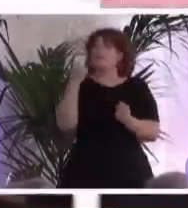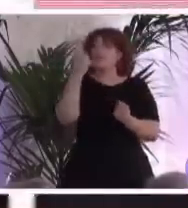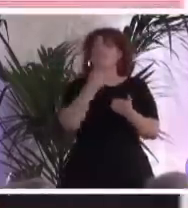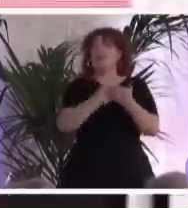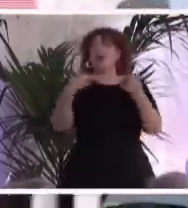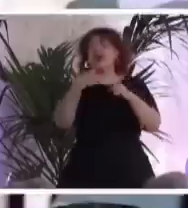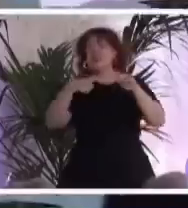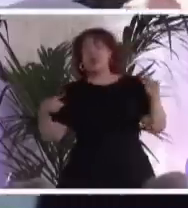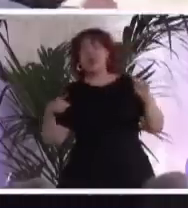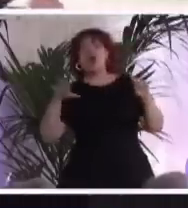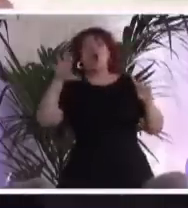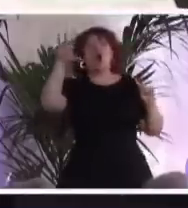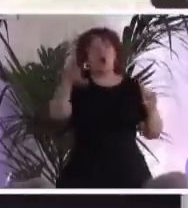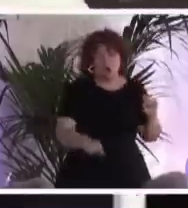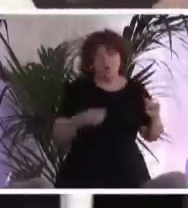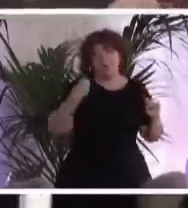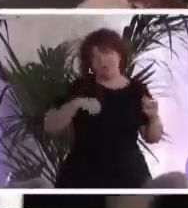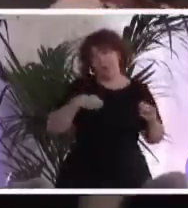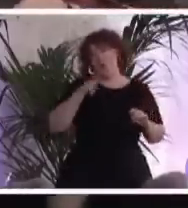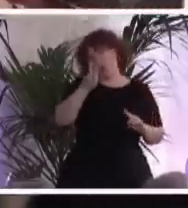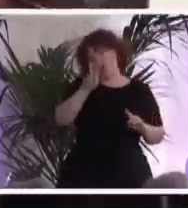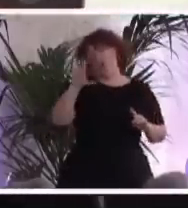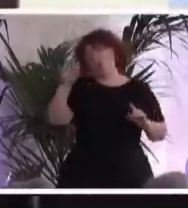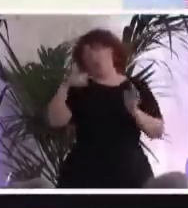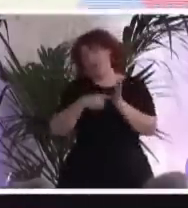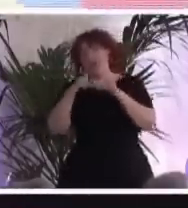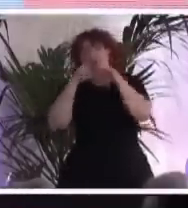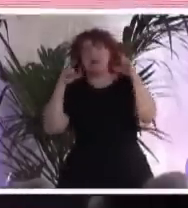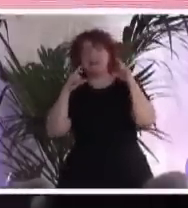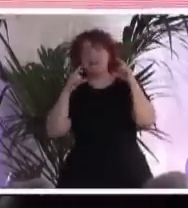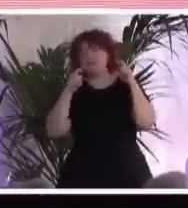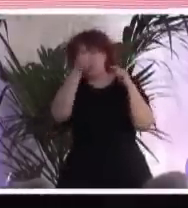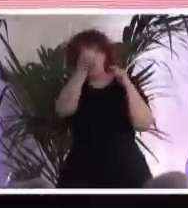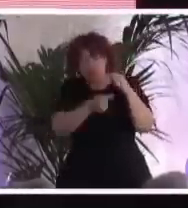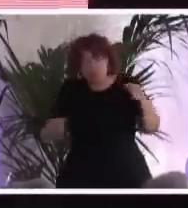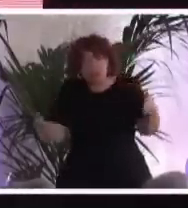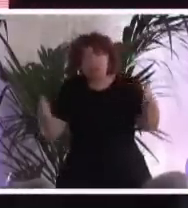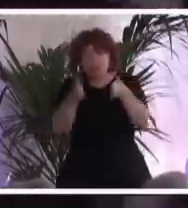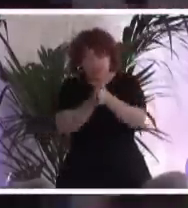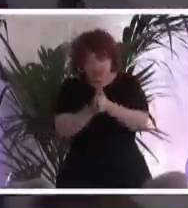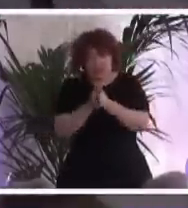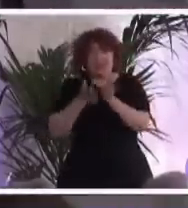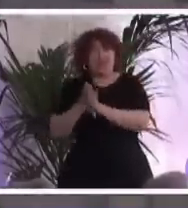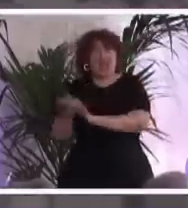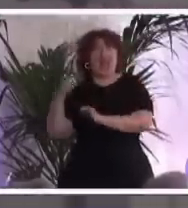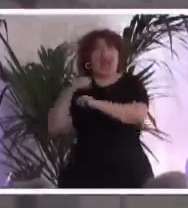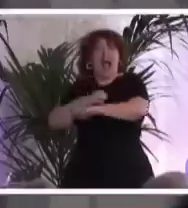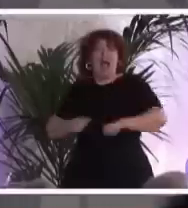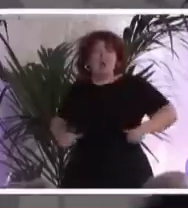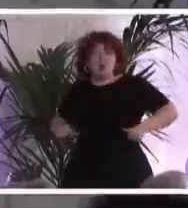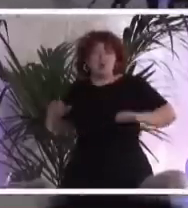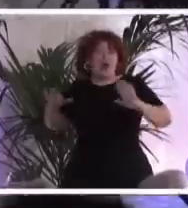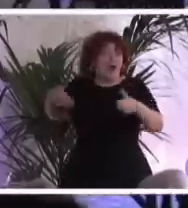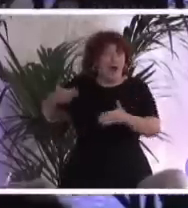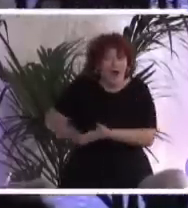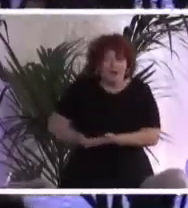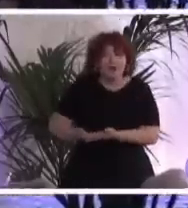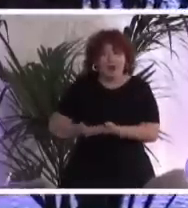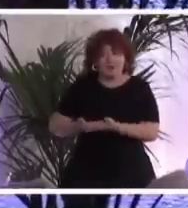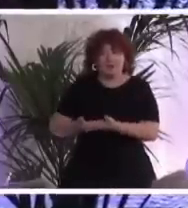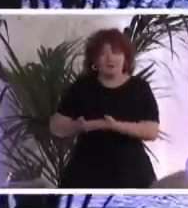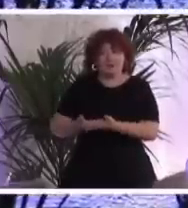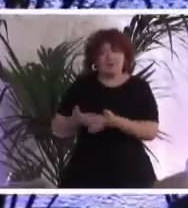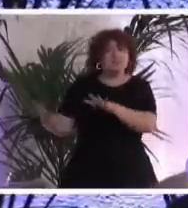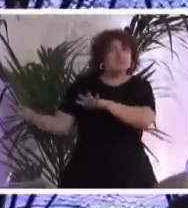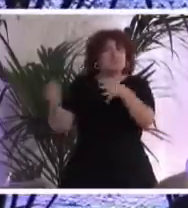euros con los que se compraron las 250.000 mascarillas en total desde que Ayuso es presidenta amigo David